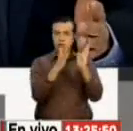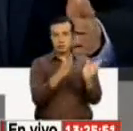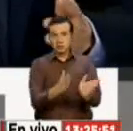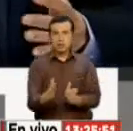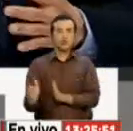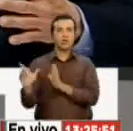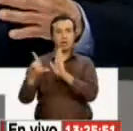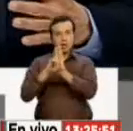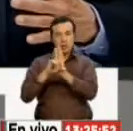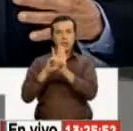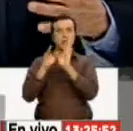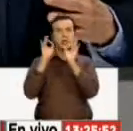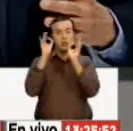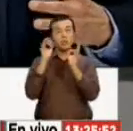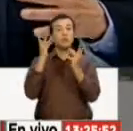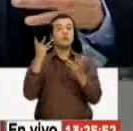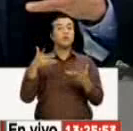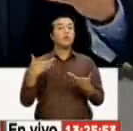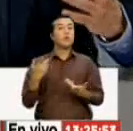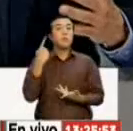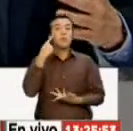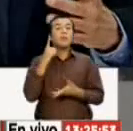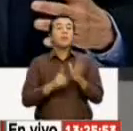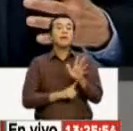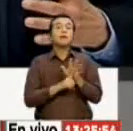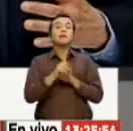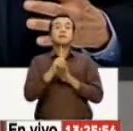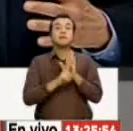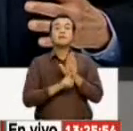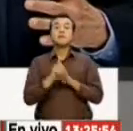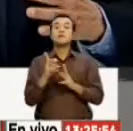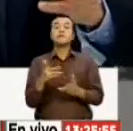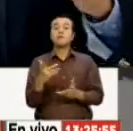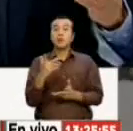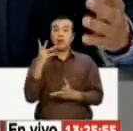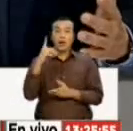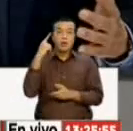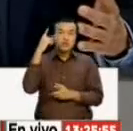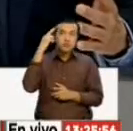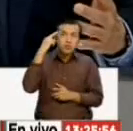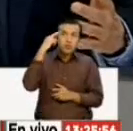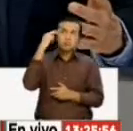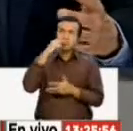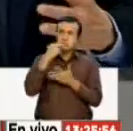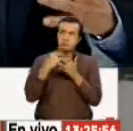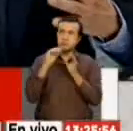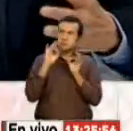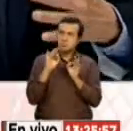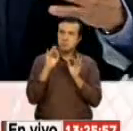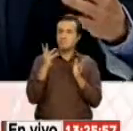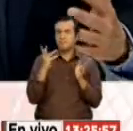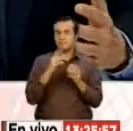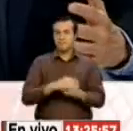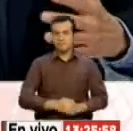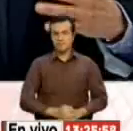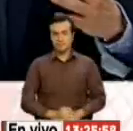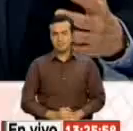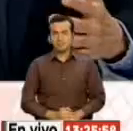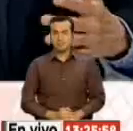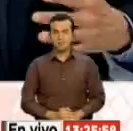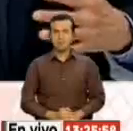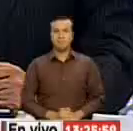jurídico, restaurar la posibilidad de un desarrollo en que haya coherencia. Reportó para Telediario César García.